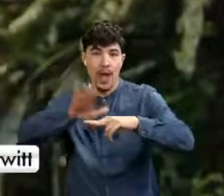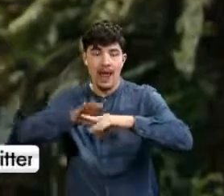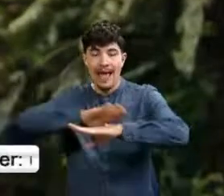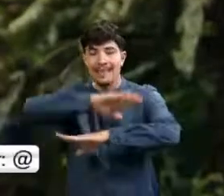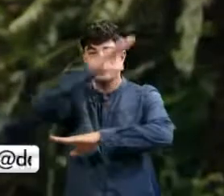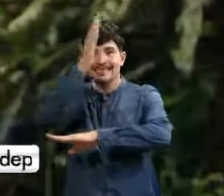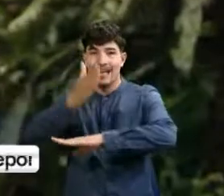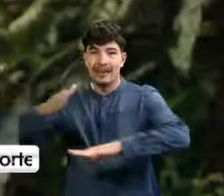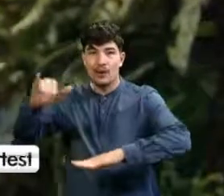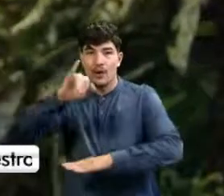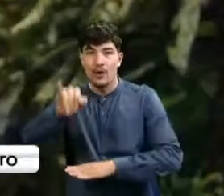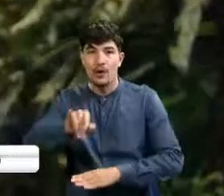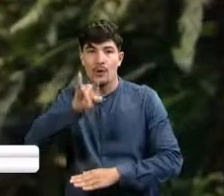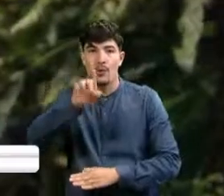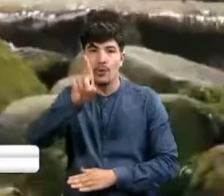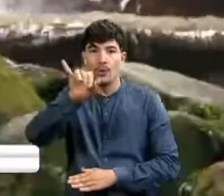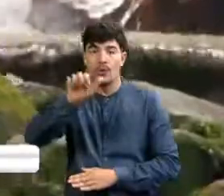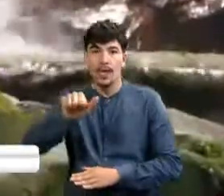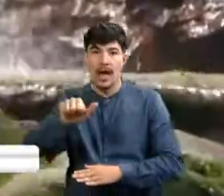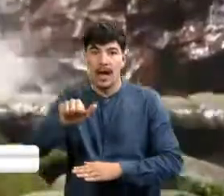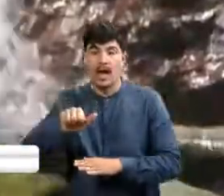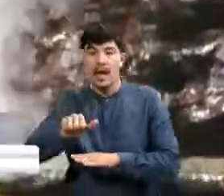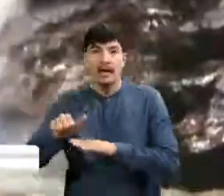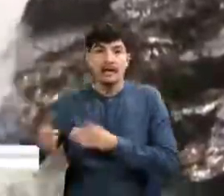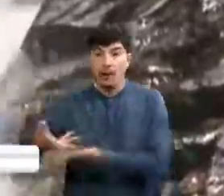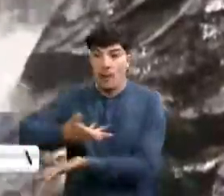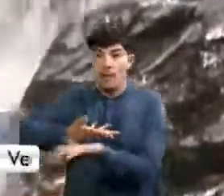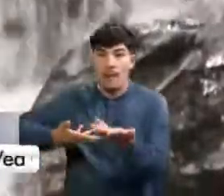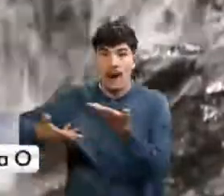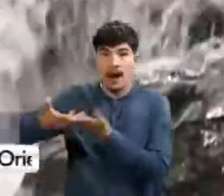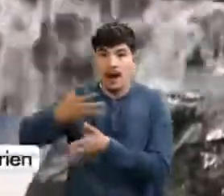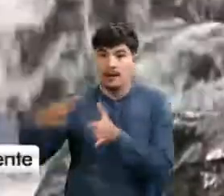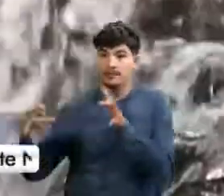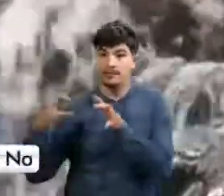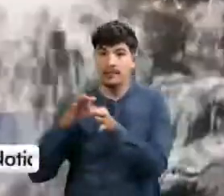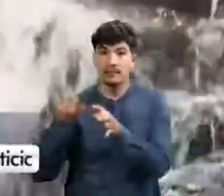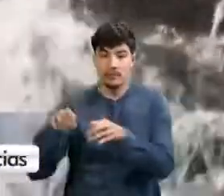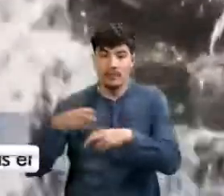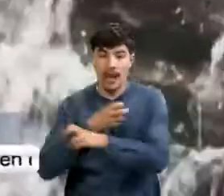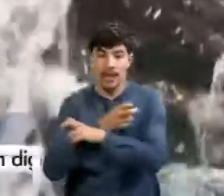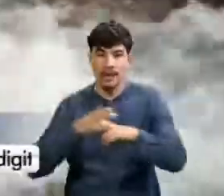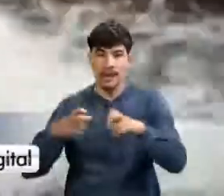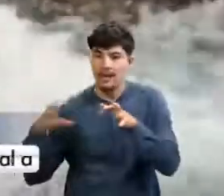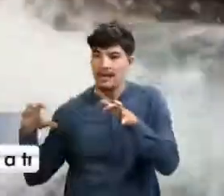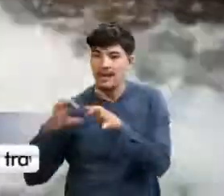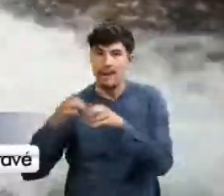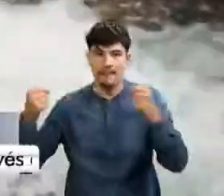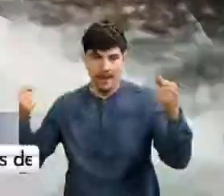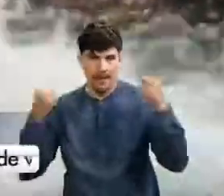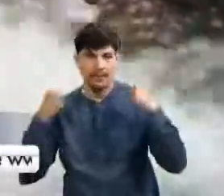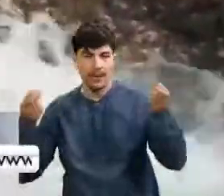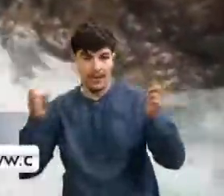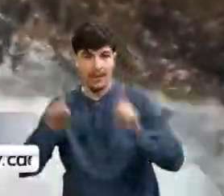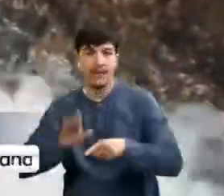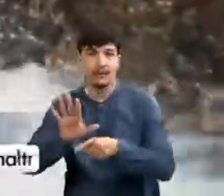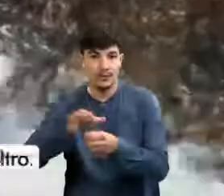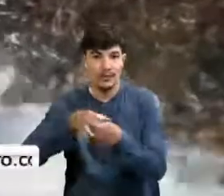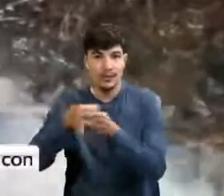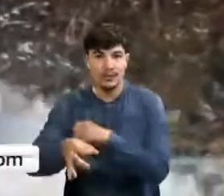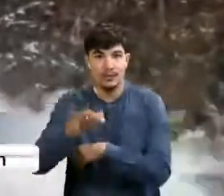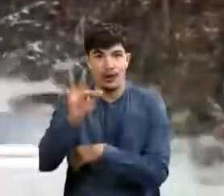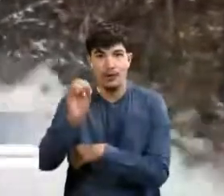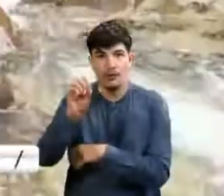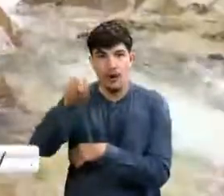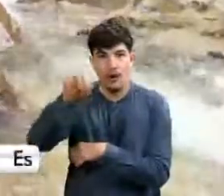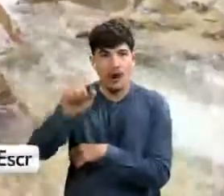Se comparte con Tona y con Piedecuesta. Este paseo por los cerros de Florida Blanca lo complementa un delicioso baño en el